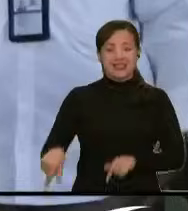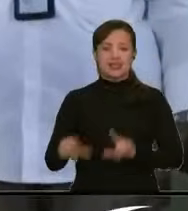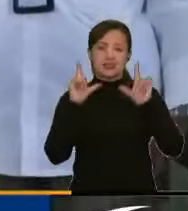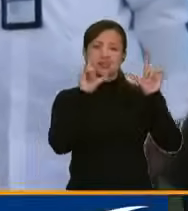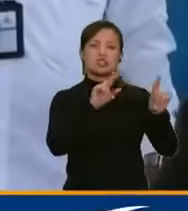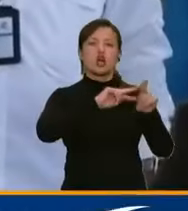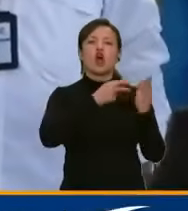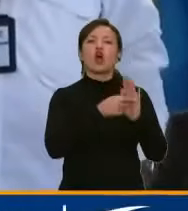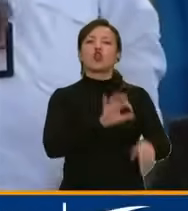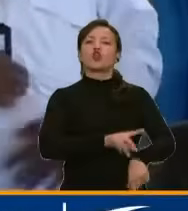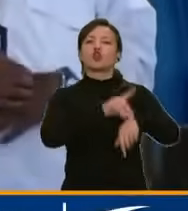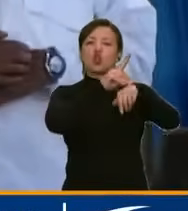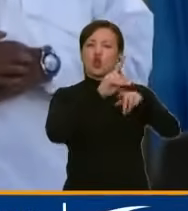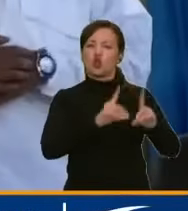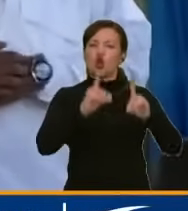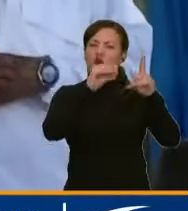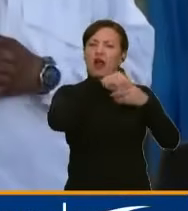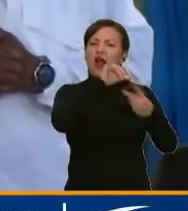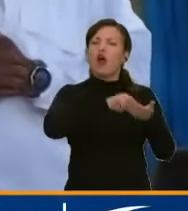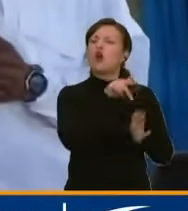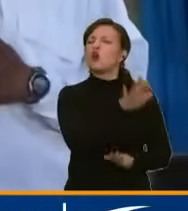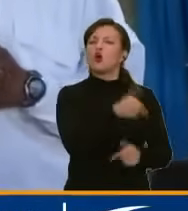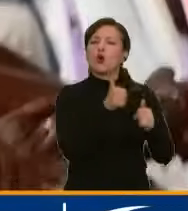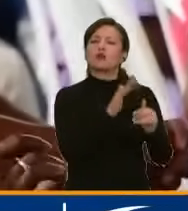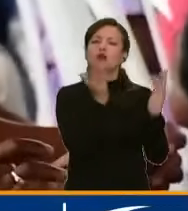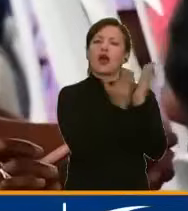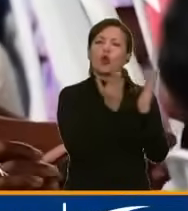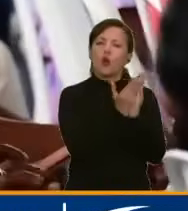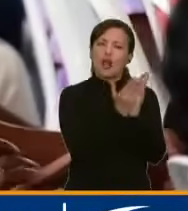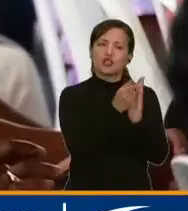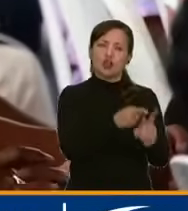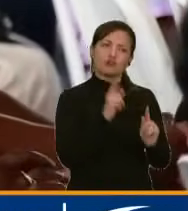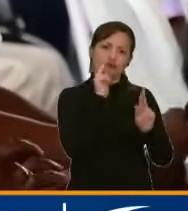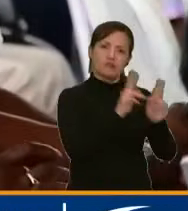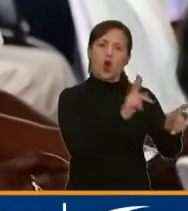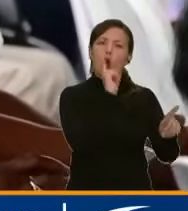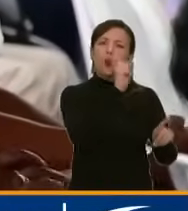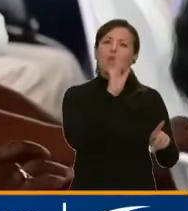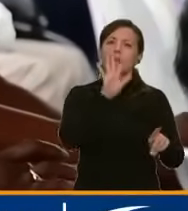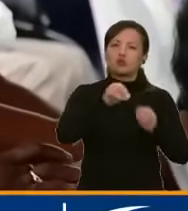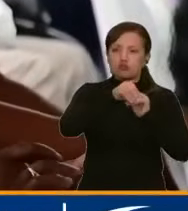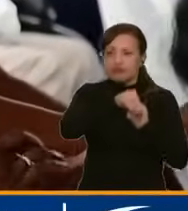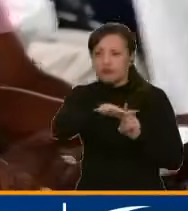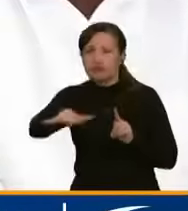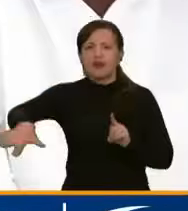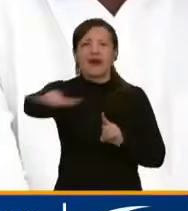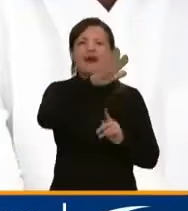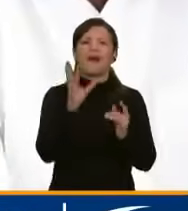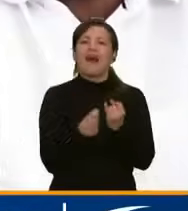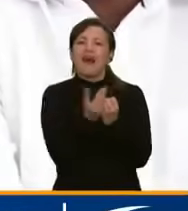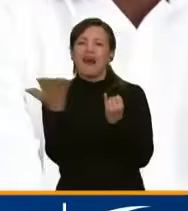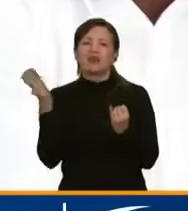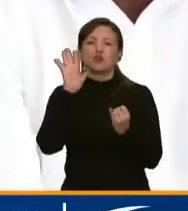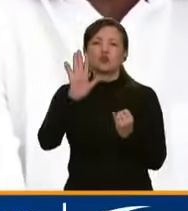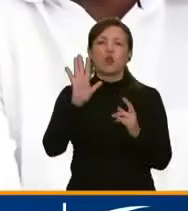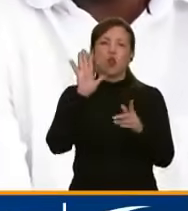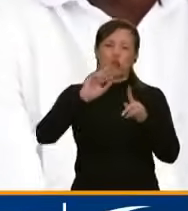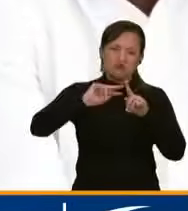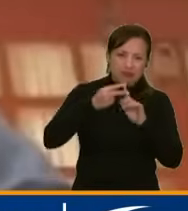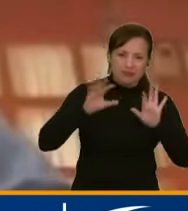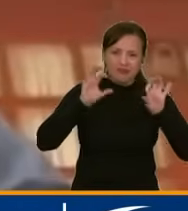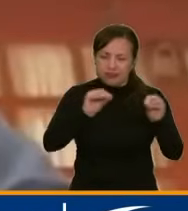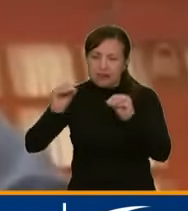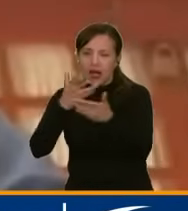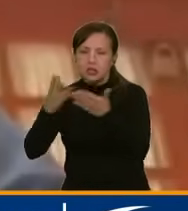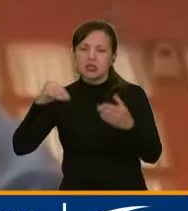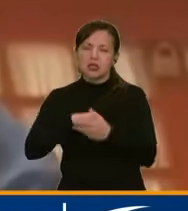doctora honoris causa en educación, un discurso que hizo eco en las comunidades étnicas de los territorios donde ella ha sido respaldada. Es una